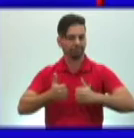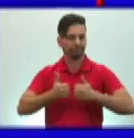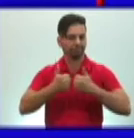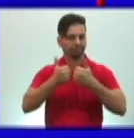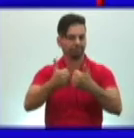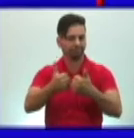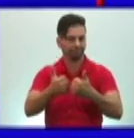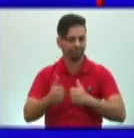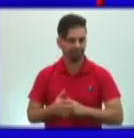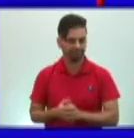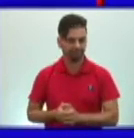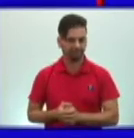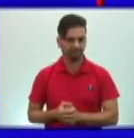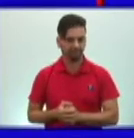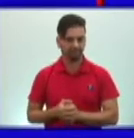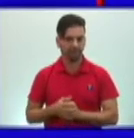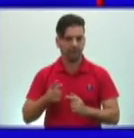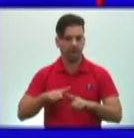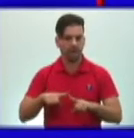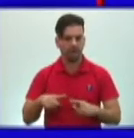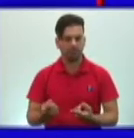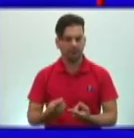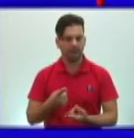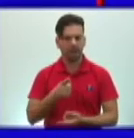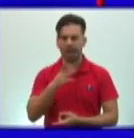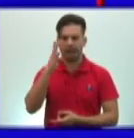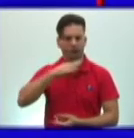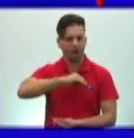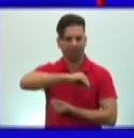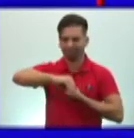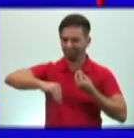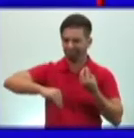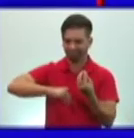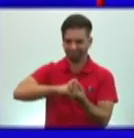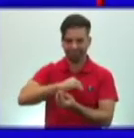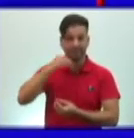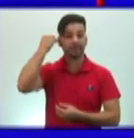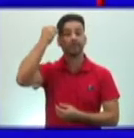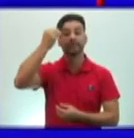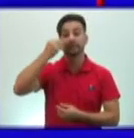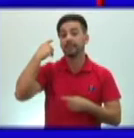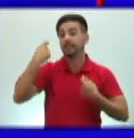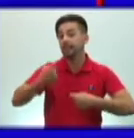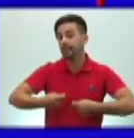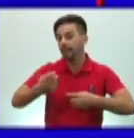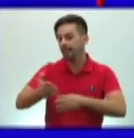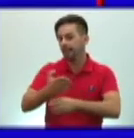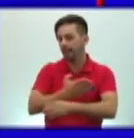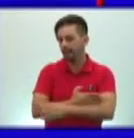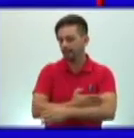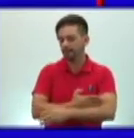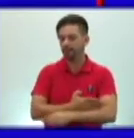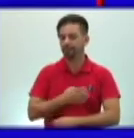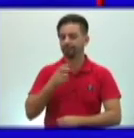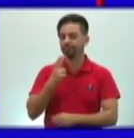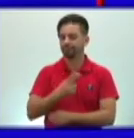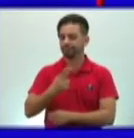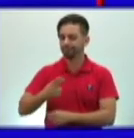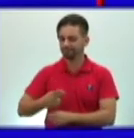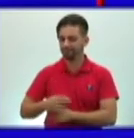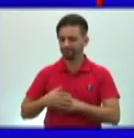cambian los comportamientos si no cambiamos los modos de pensamiento que nos rigen y que nos determinan en